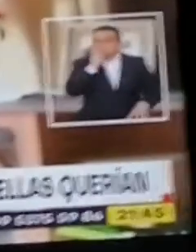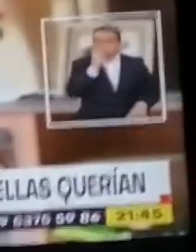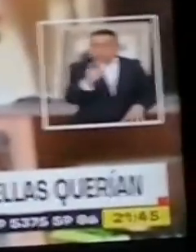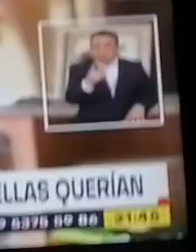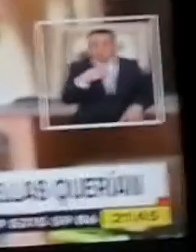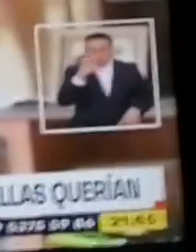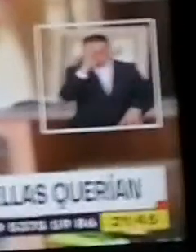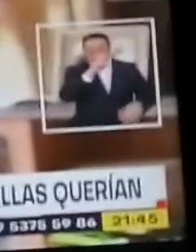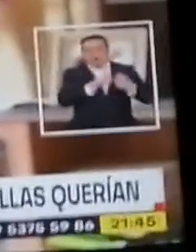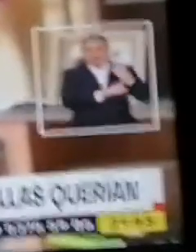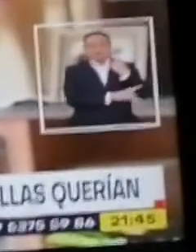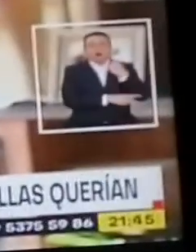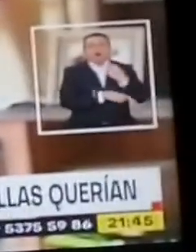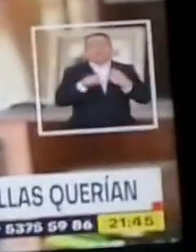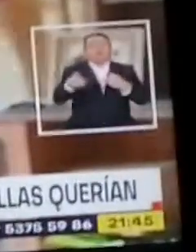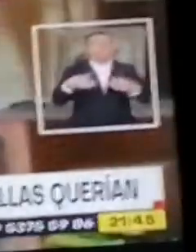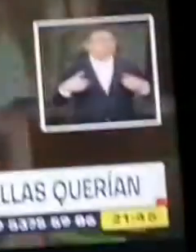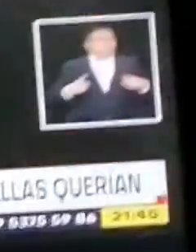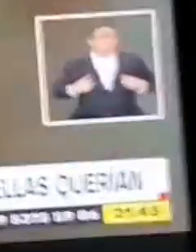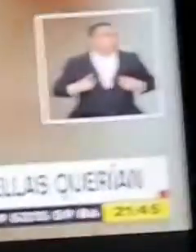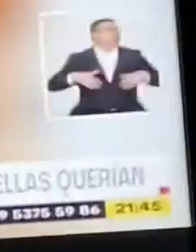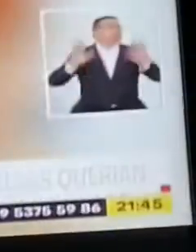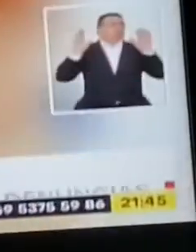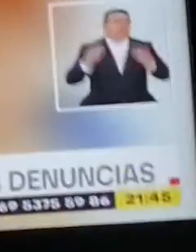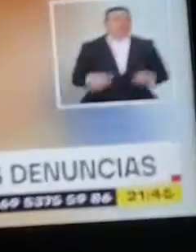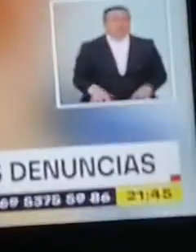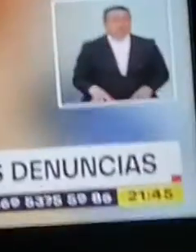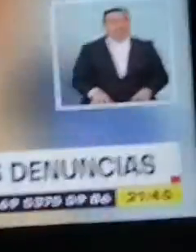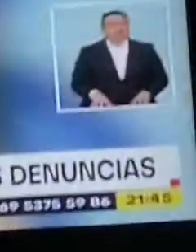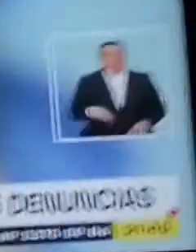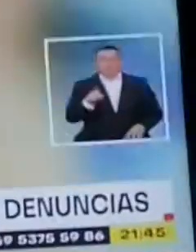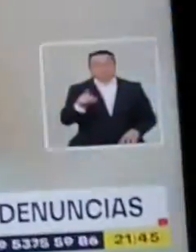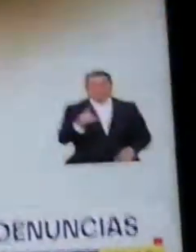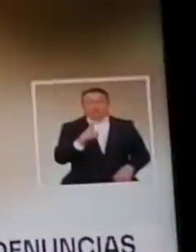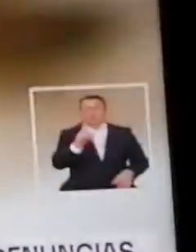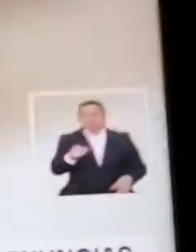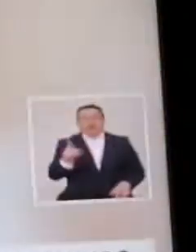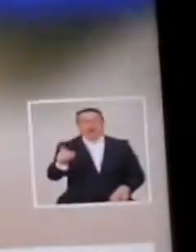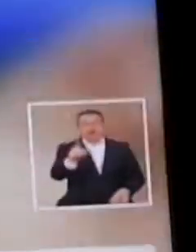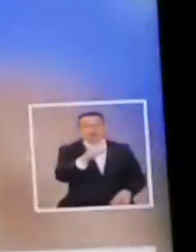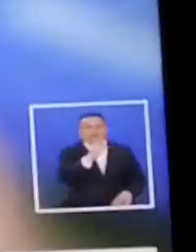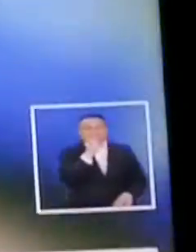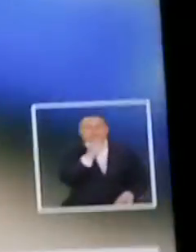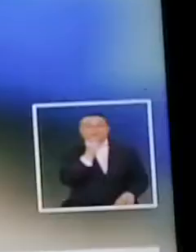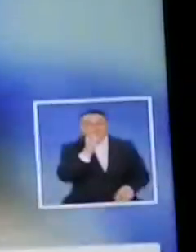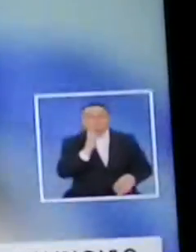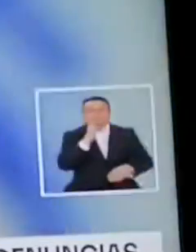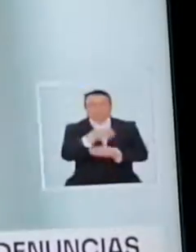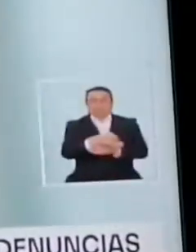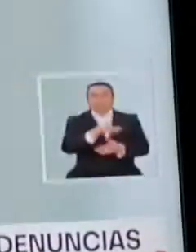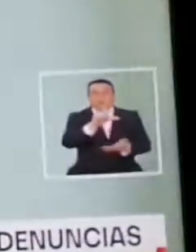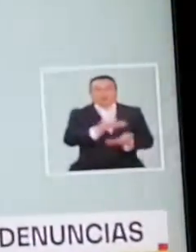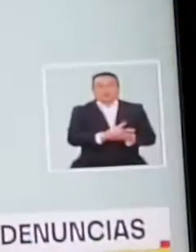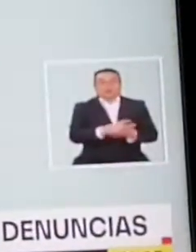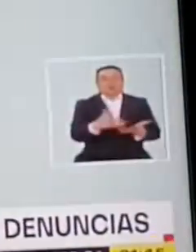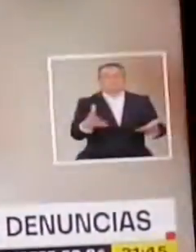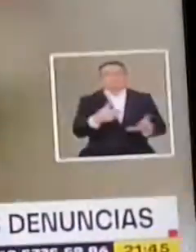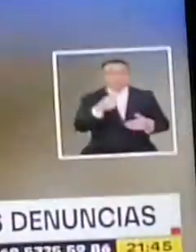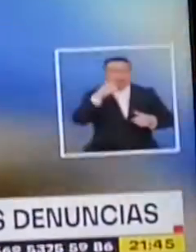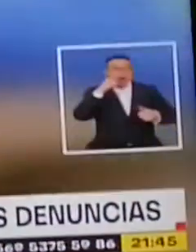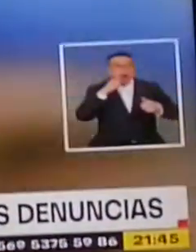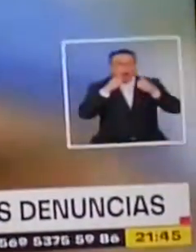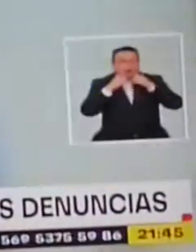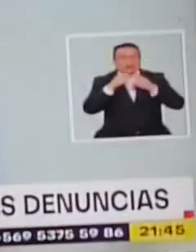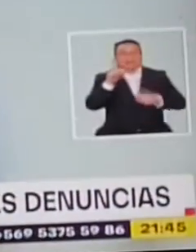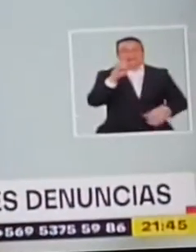voy a buscar abogado, y a ellos no les importa nada. Priscila relata que al igual que las otras denunciantes llegaron a este lugar para ser operada